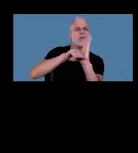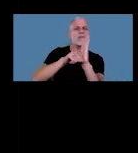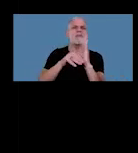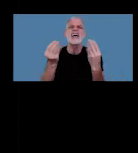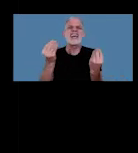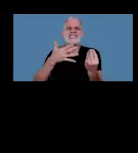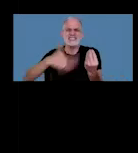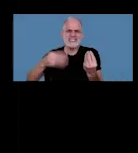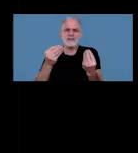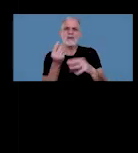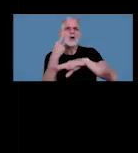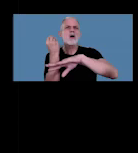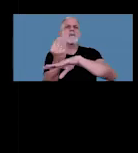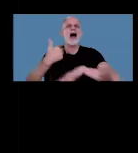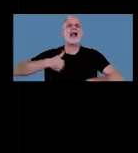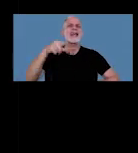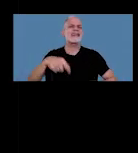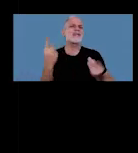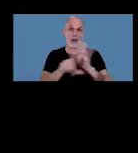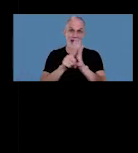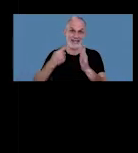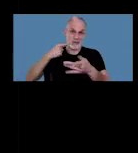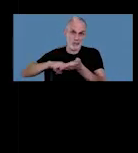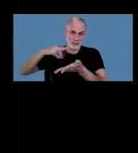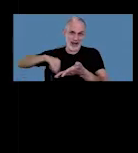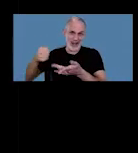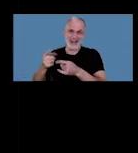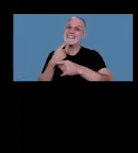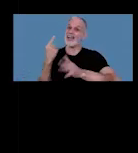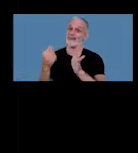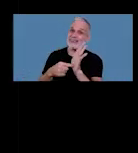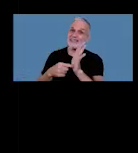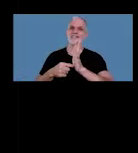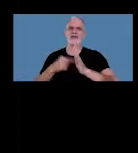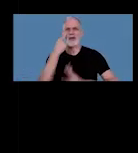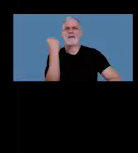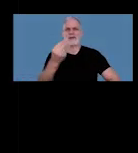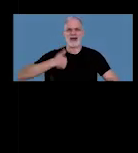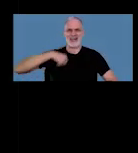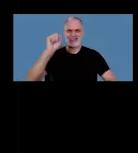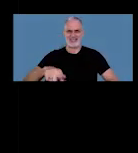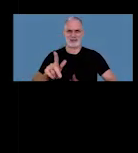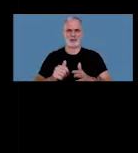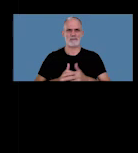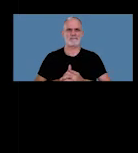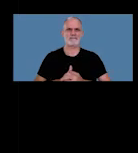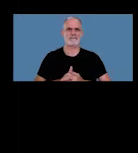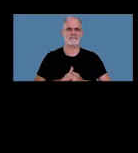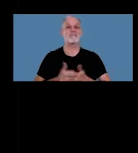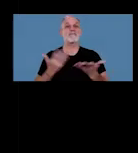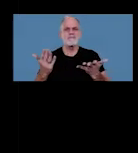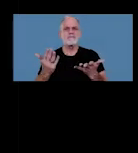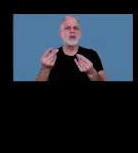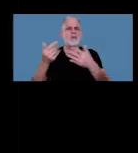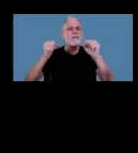entiende por residente argentino, que la ley de impuesto a las ganancias establece por residente argentino. Lo vamos a encontrar en